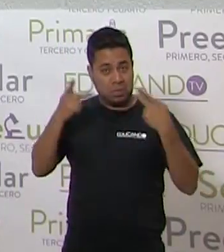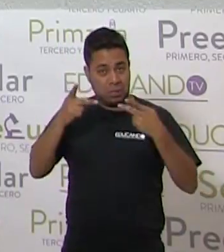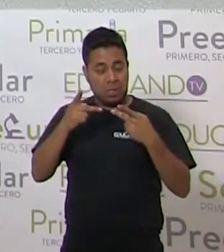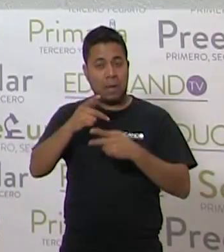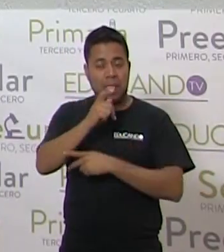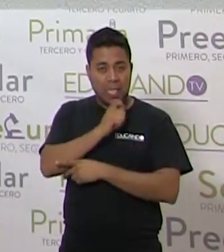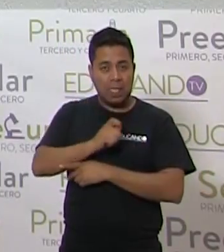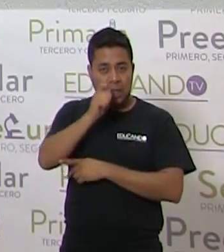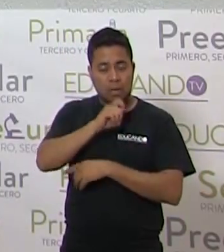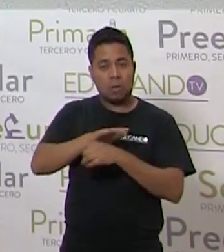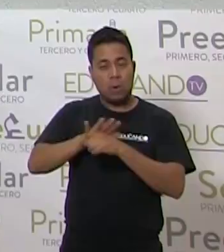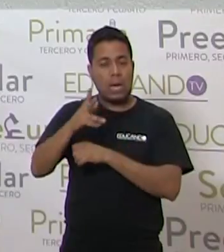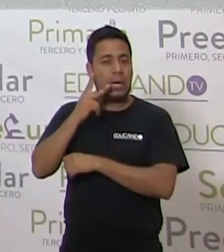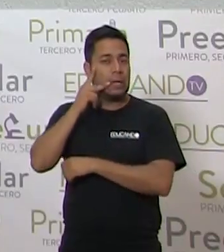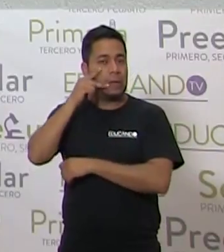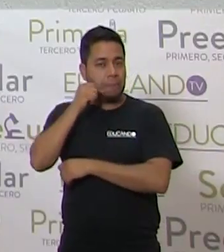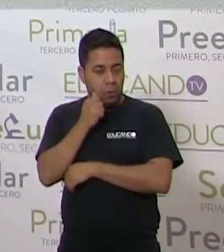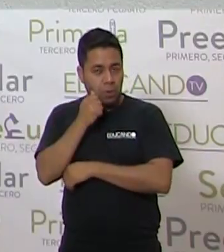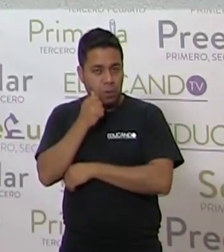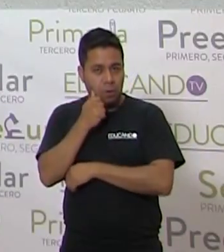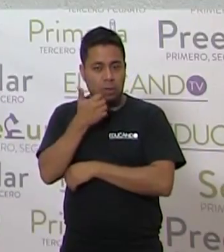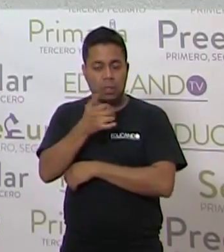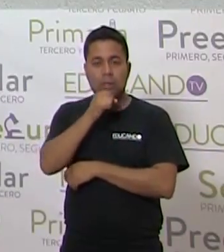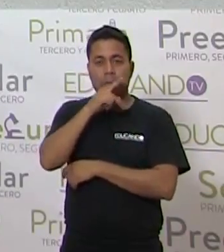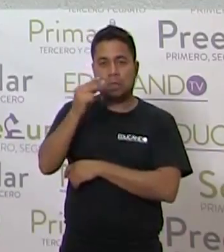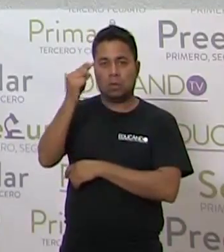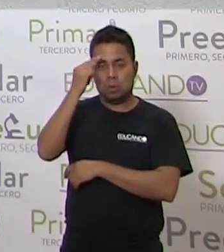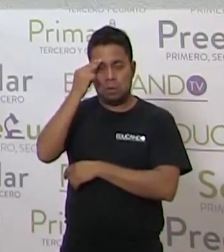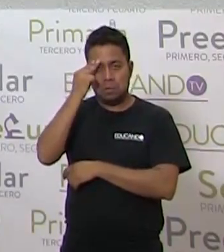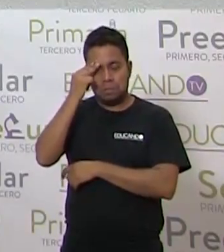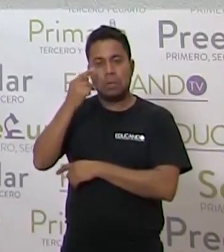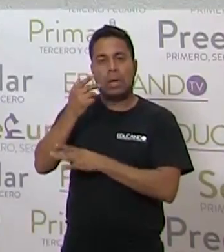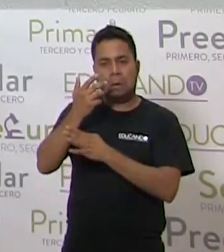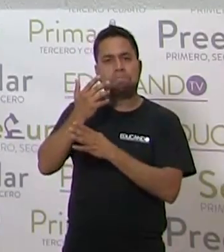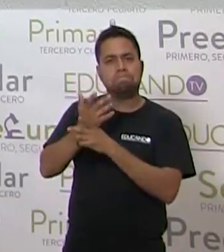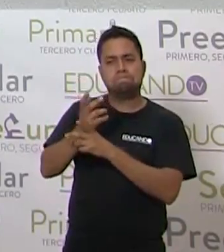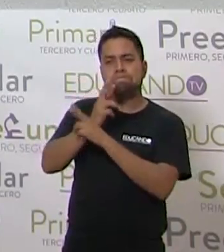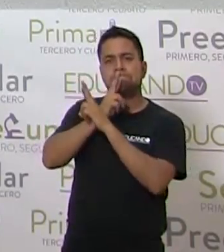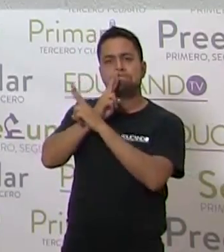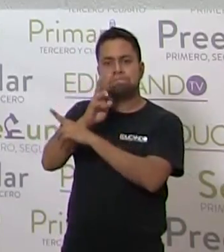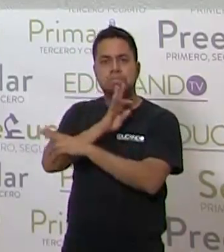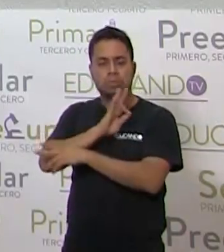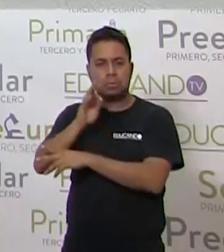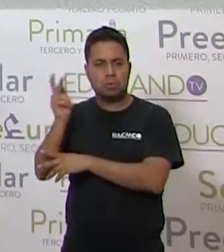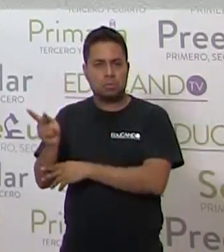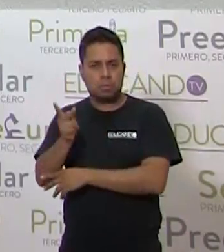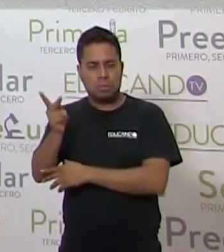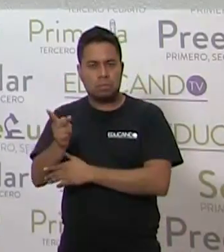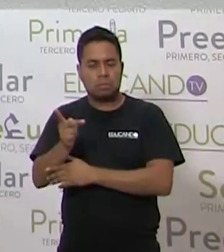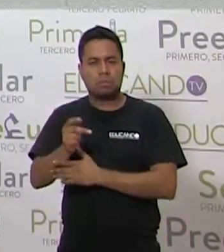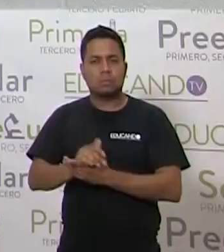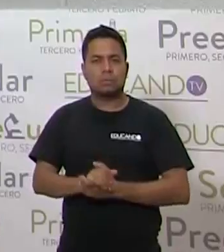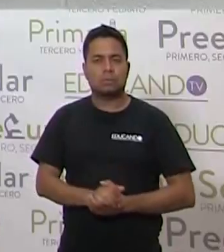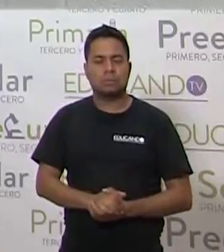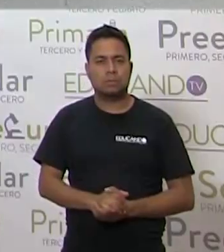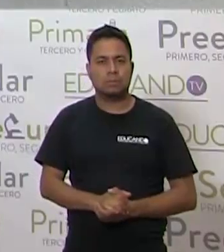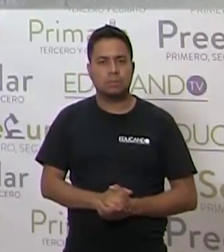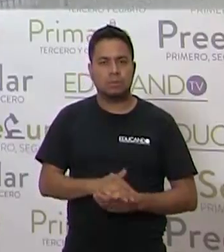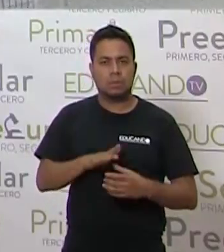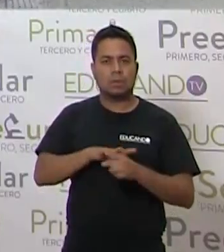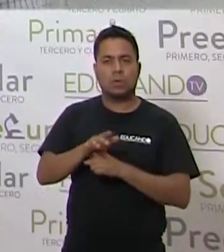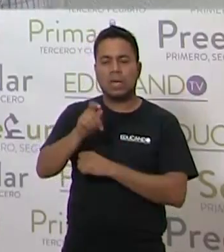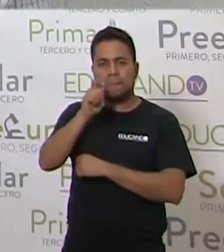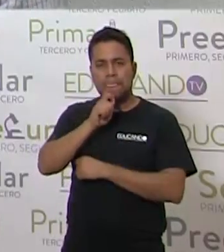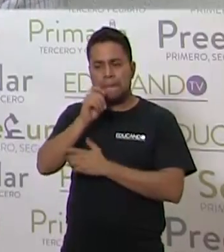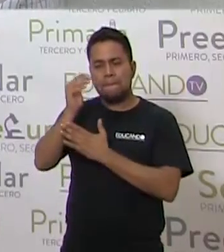vendieron son las de limón y las de uva vamos a contestar la pregunta entonces estamos contestando con rojo vamos qué sabor es el que